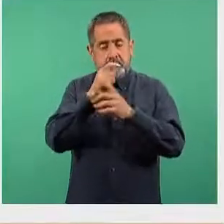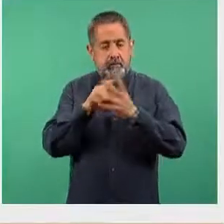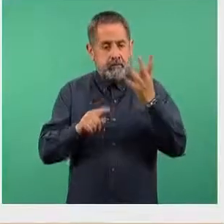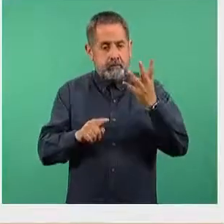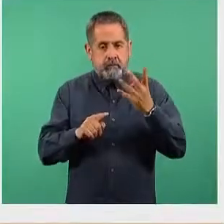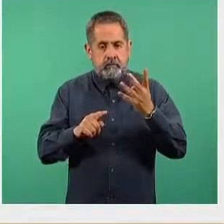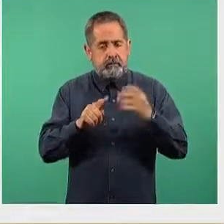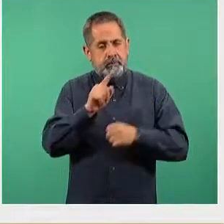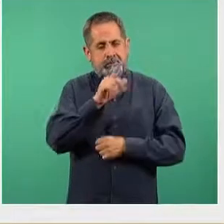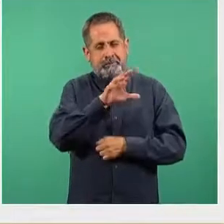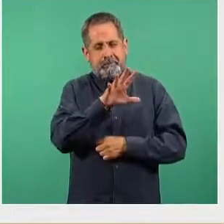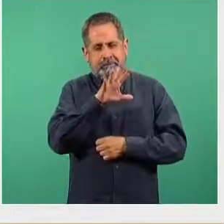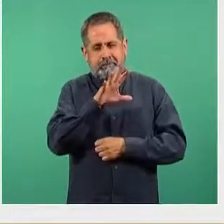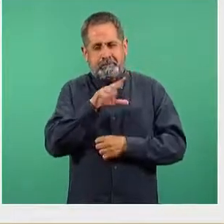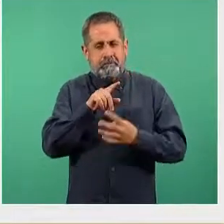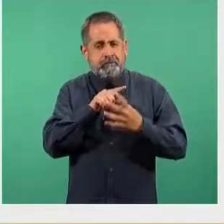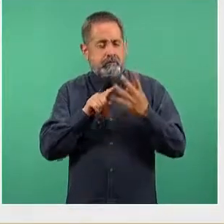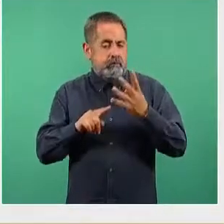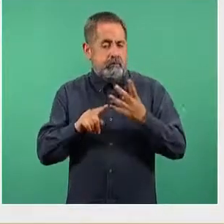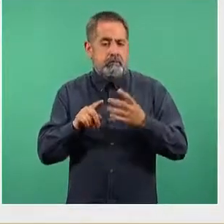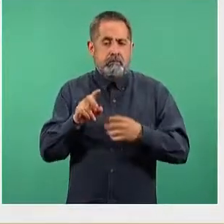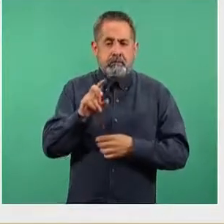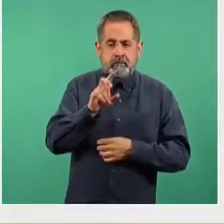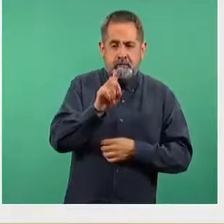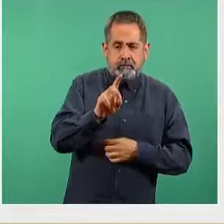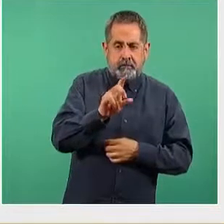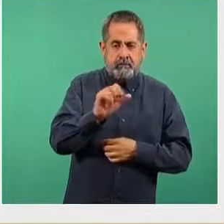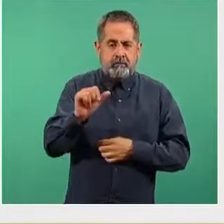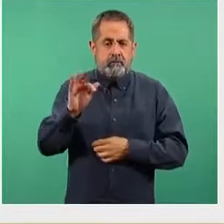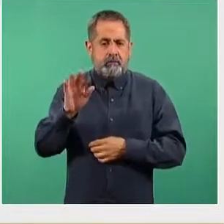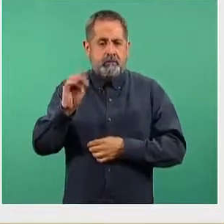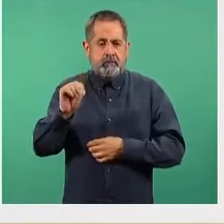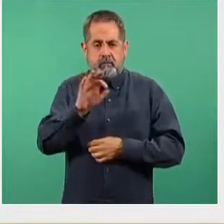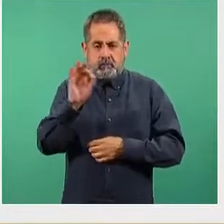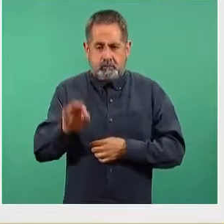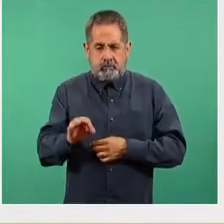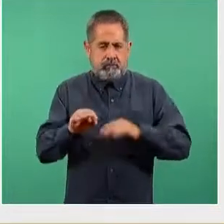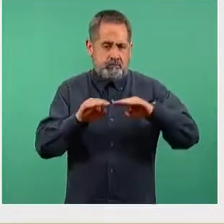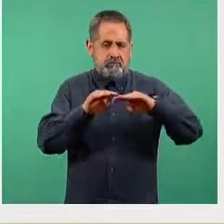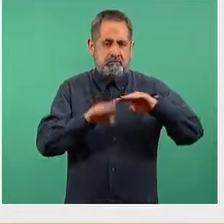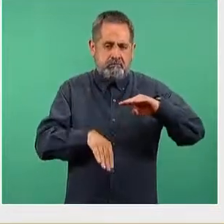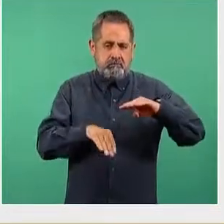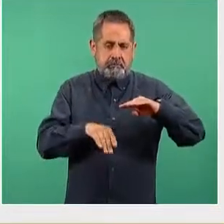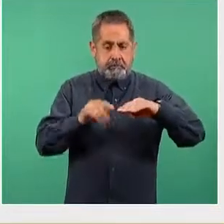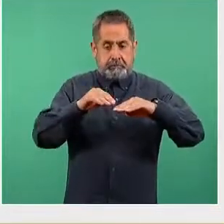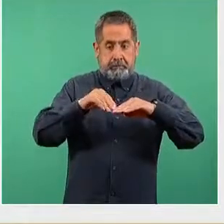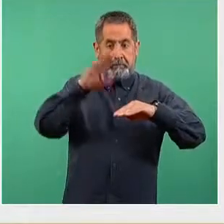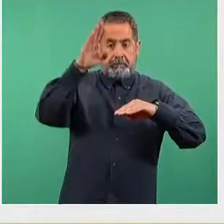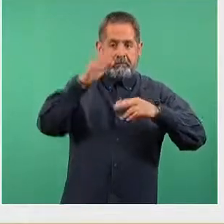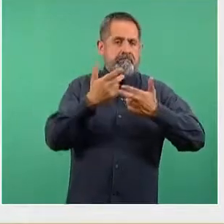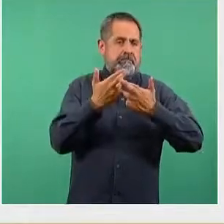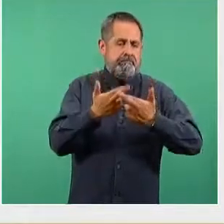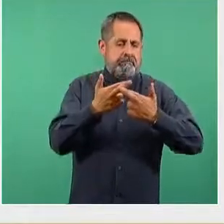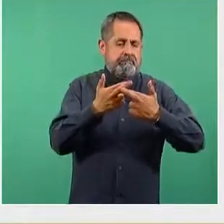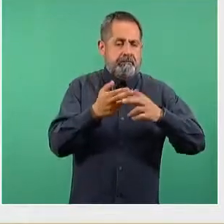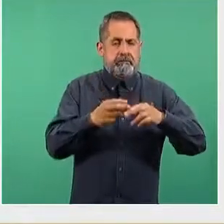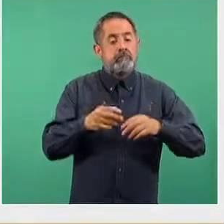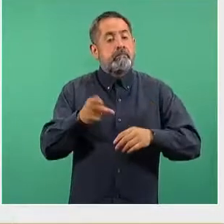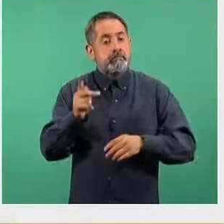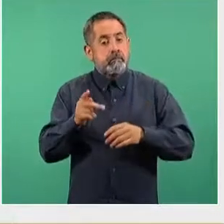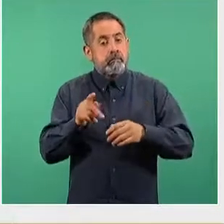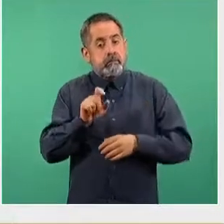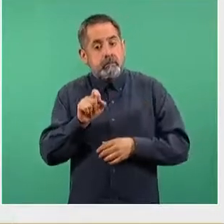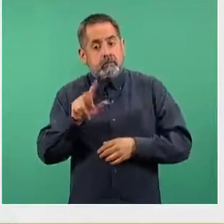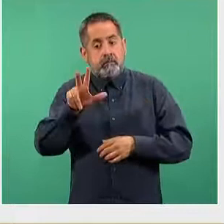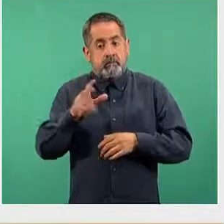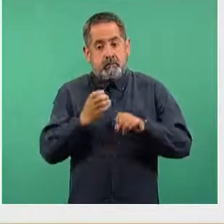marrón oscuro, las que están entre un 30 y un 49%, y también la gran mayoría de entidades en el país, es decir, 28 de ellas